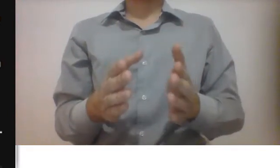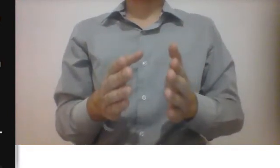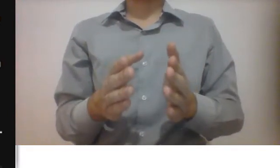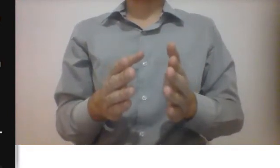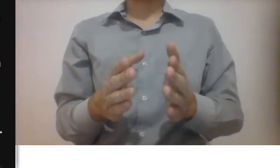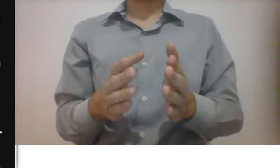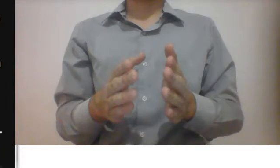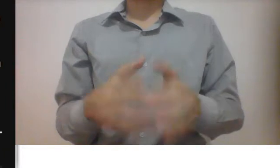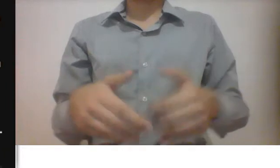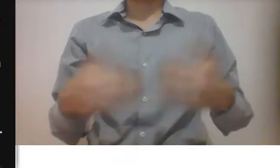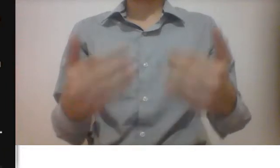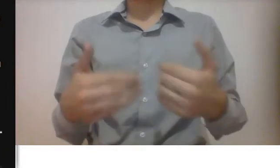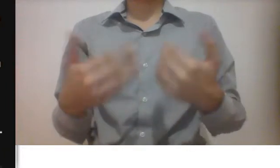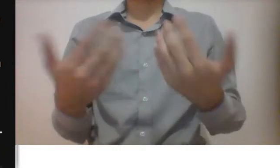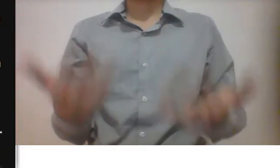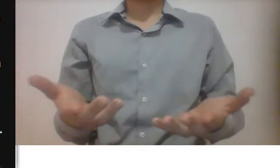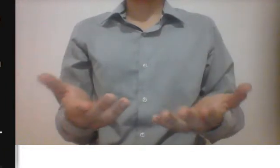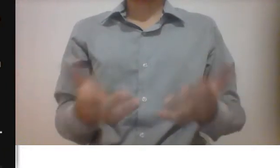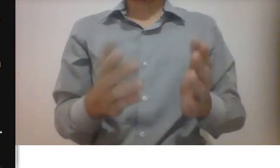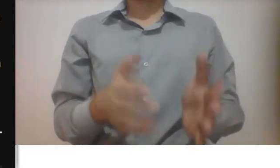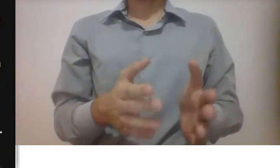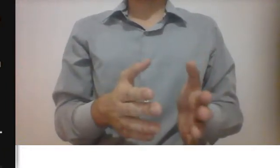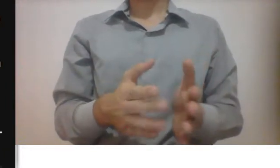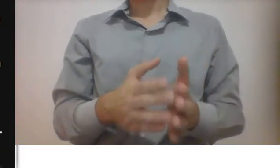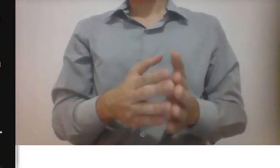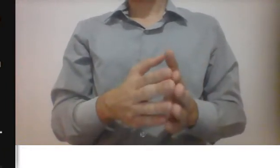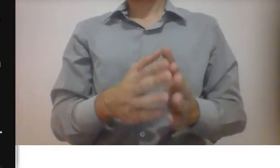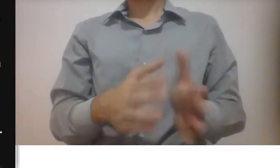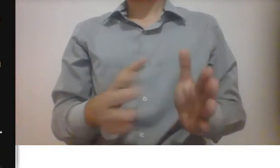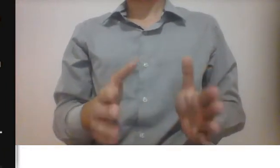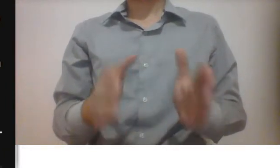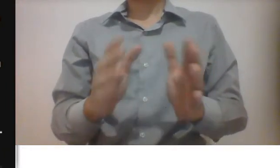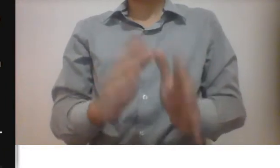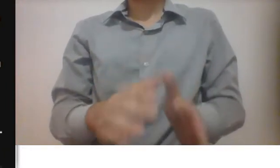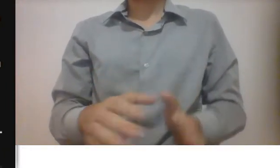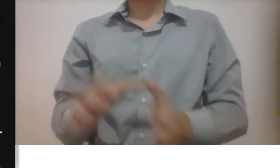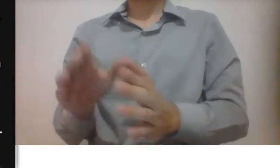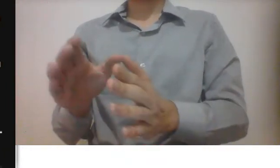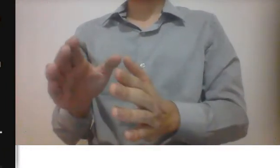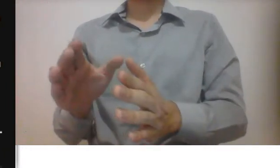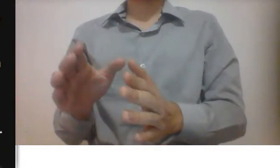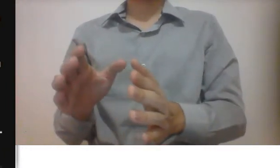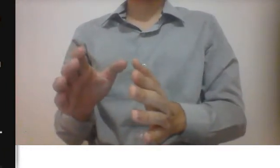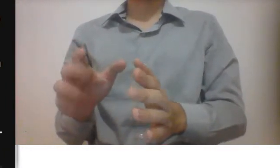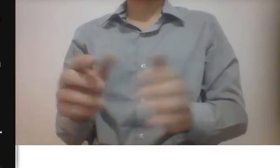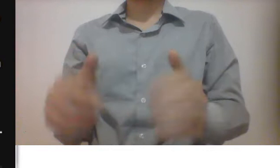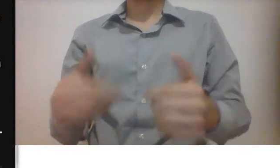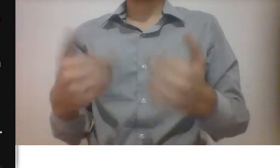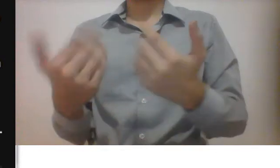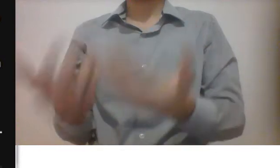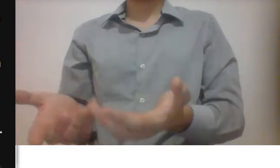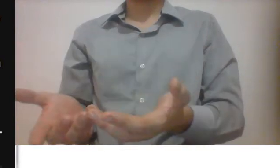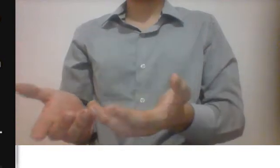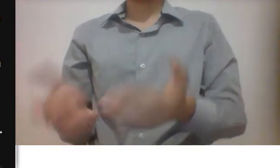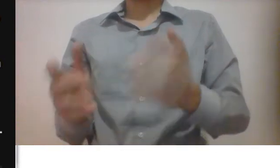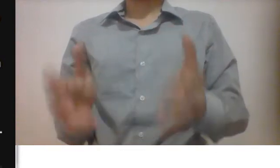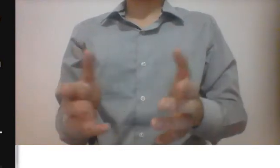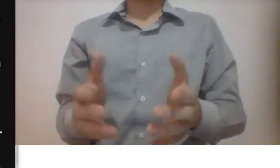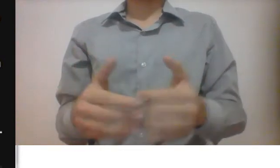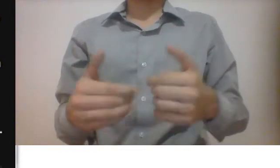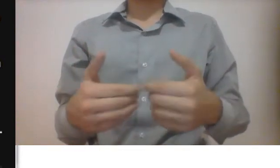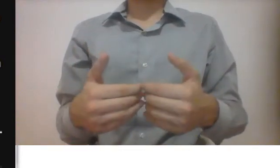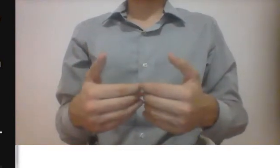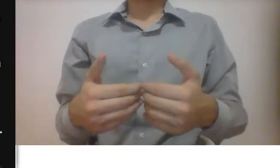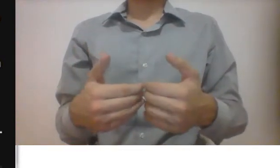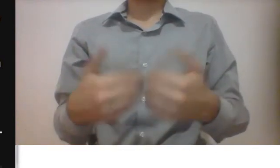todo lo que se ha mencionado, pues resultó que no. Entonces, ya que se hizo eso, fue cuando se inició la investigación a la